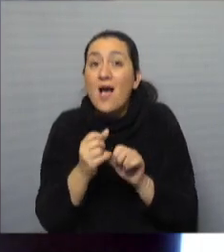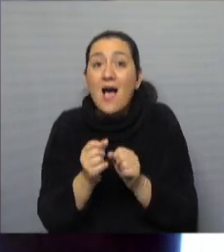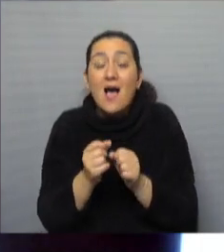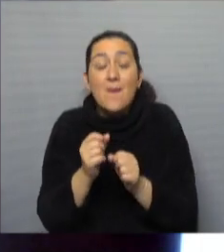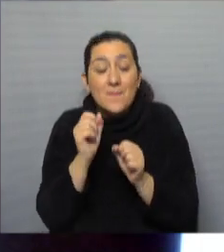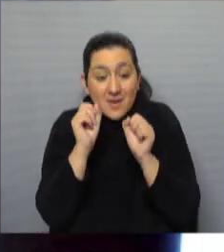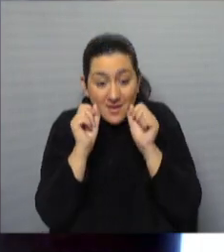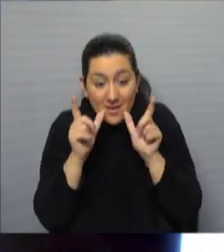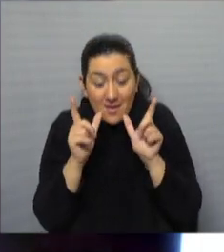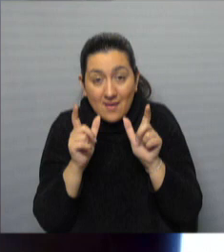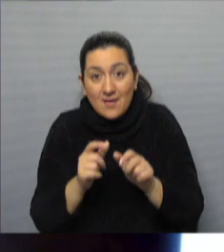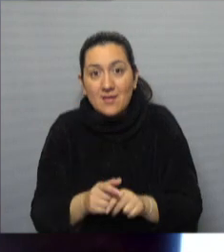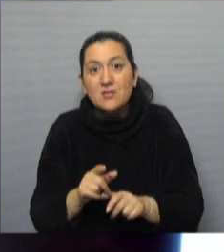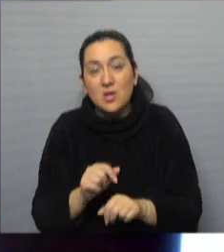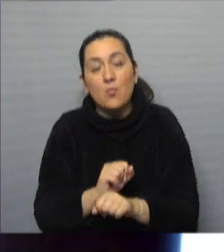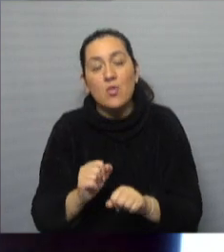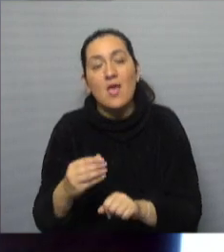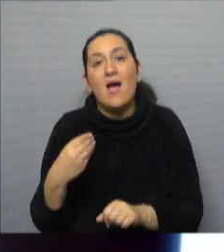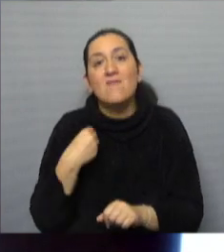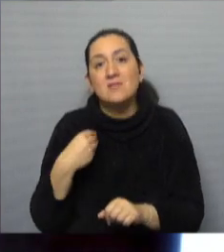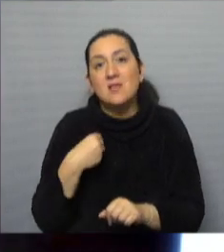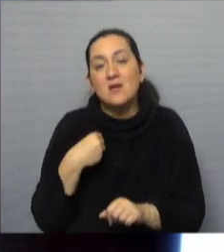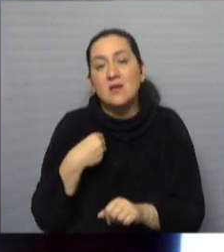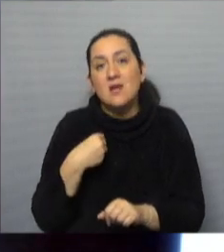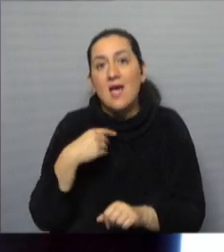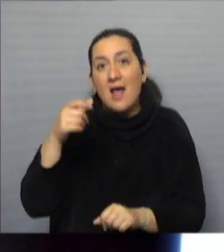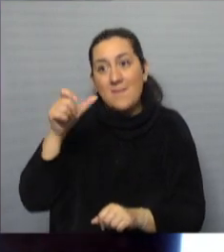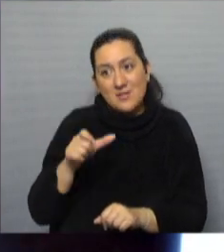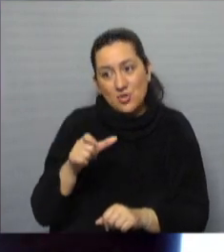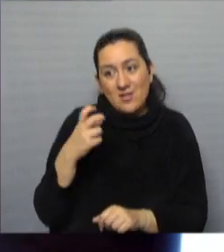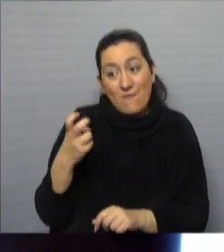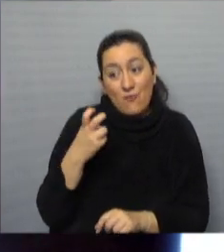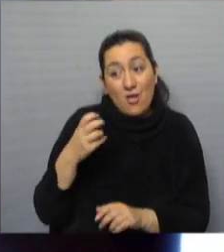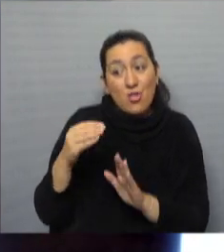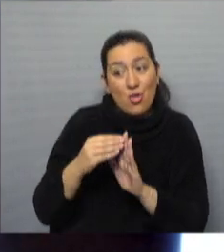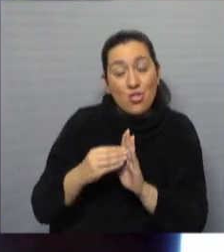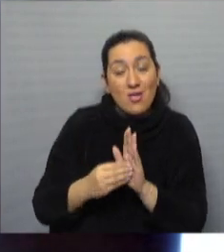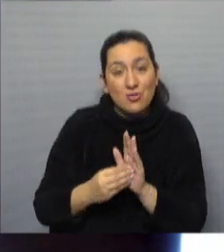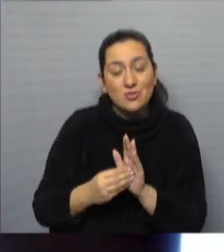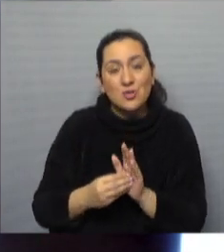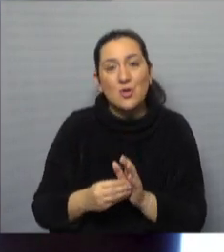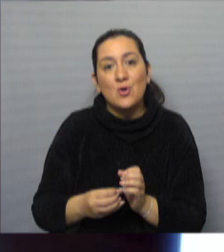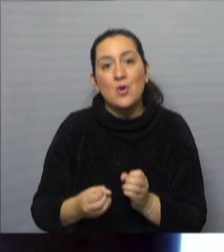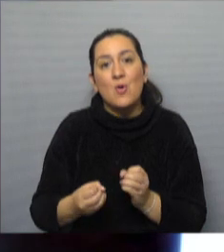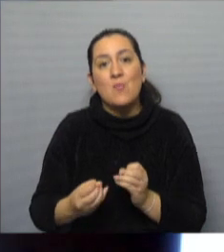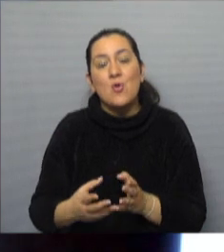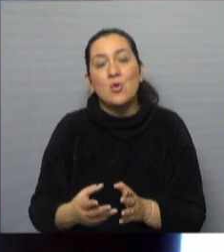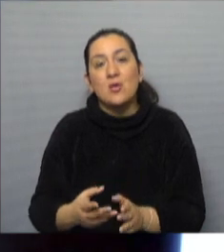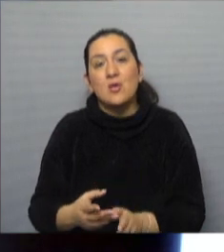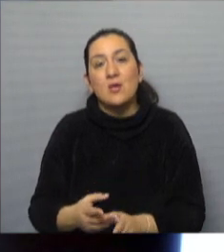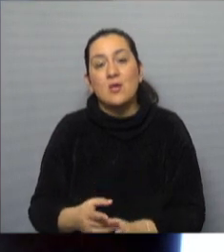ya podría llegar a dar una información al atacante porque porque esto es un